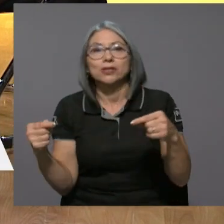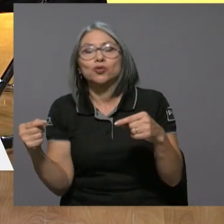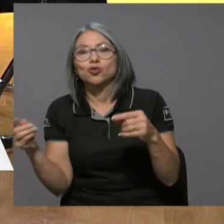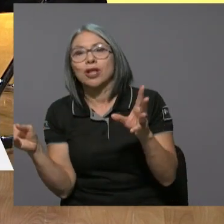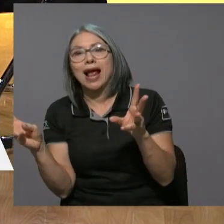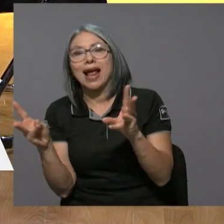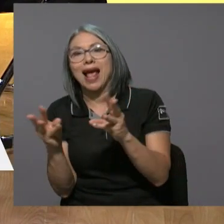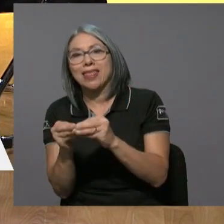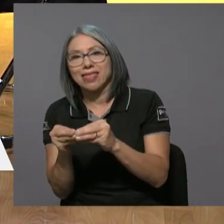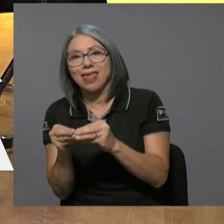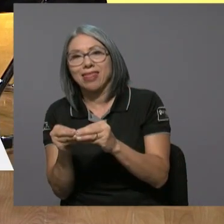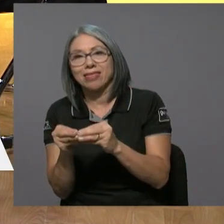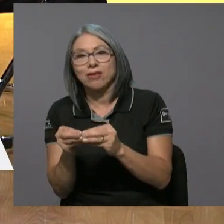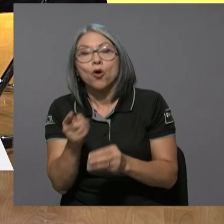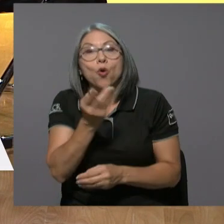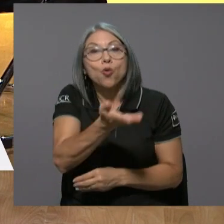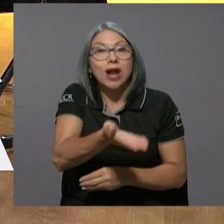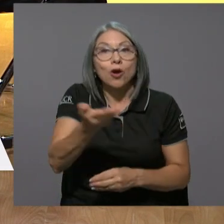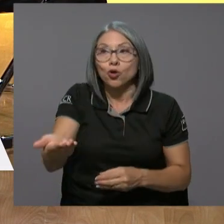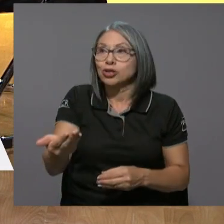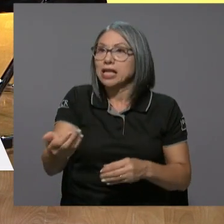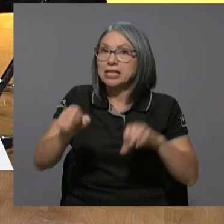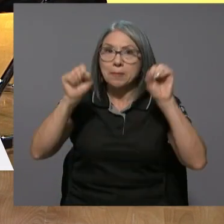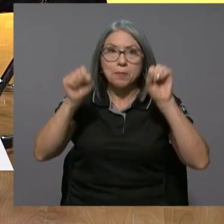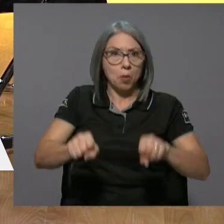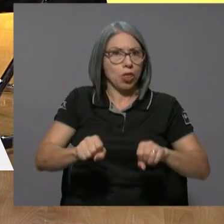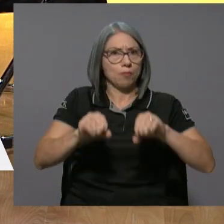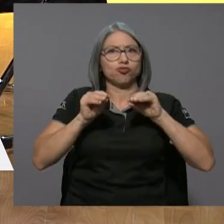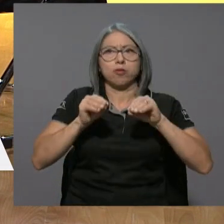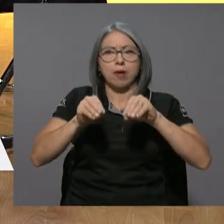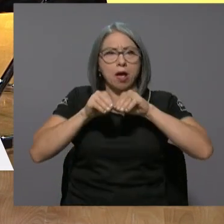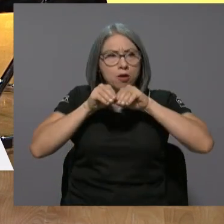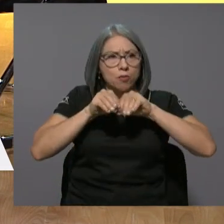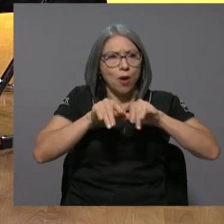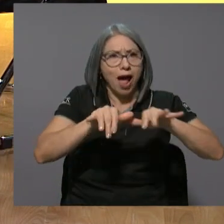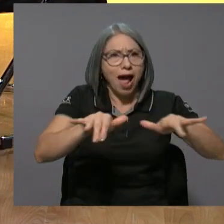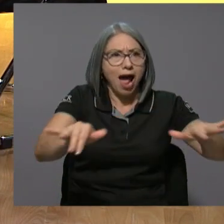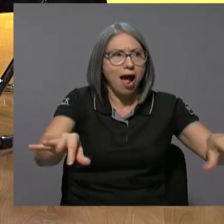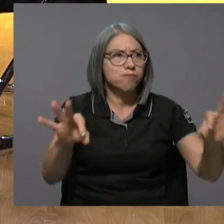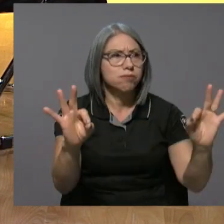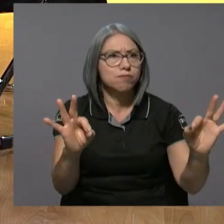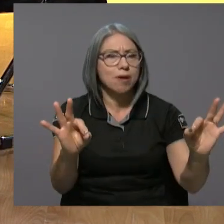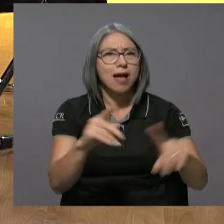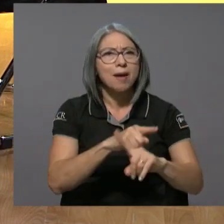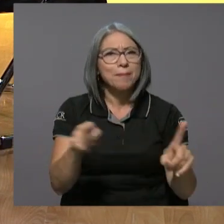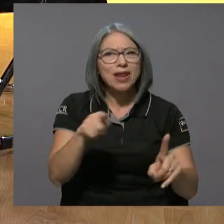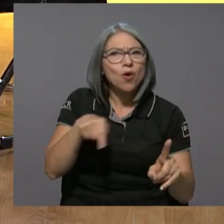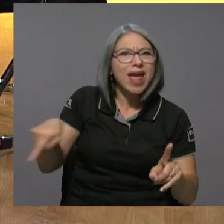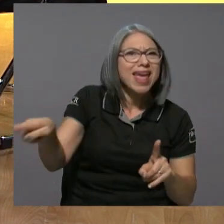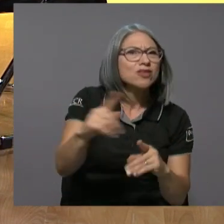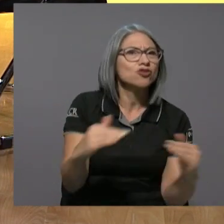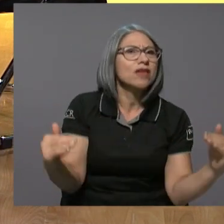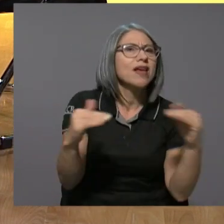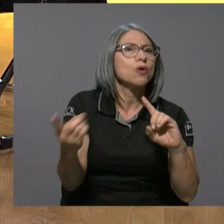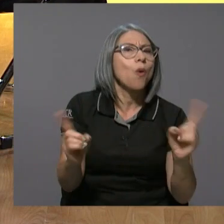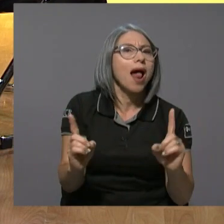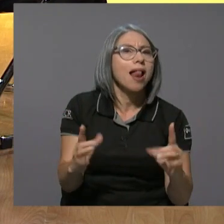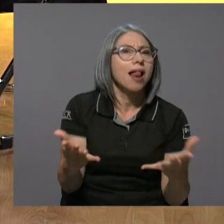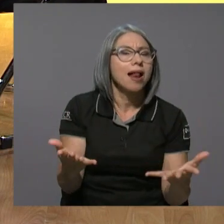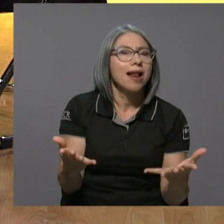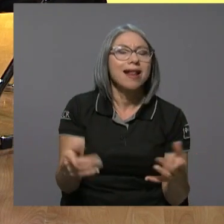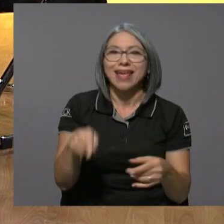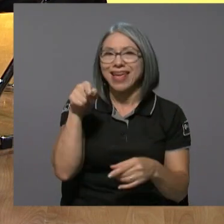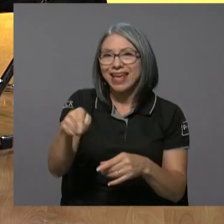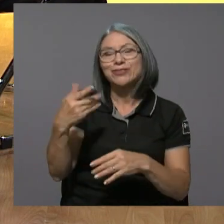decir, una cosa es tener una cobertura alta, pero otra cosa es ver cómo se están formando los estudiantes. Bueno, eso fue antes, efectivamente, del tema